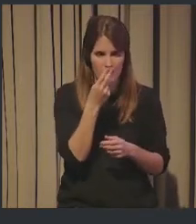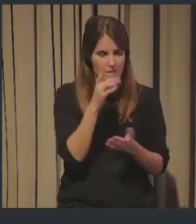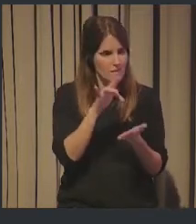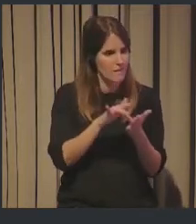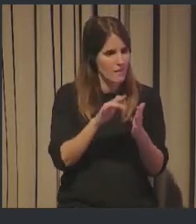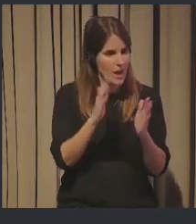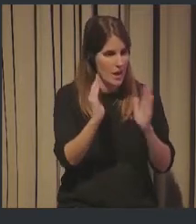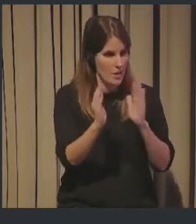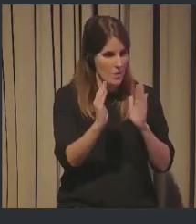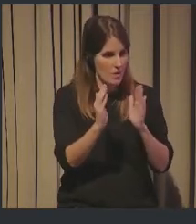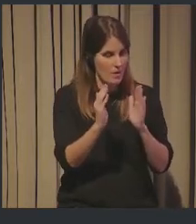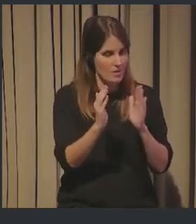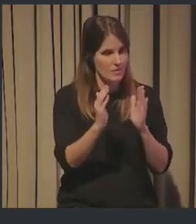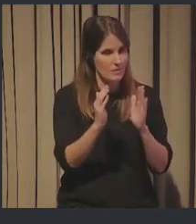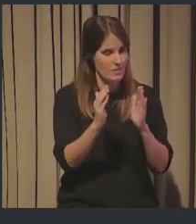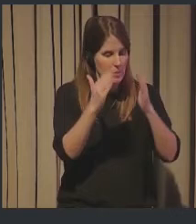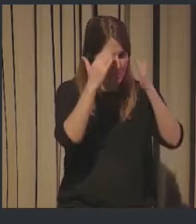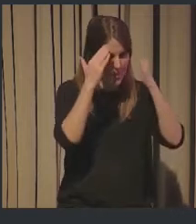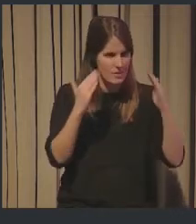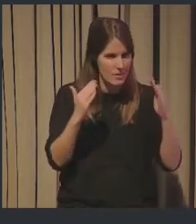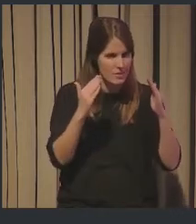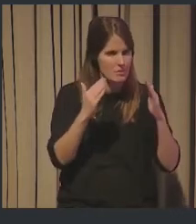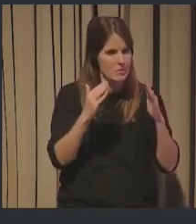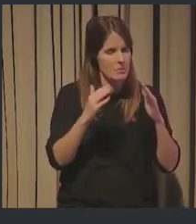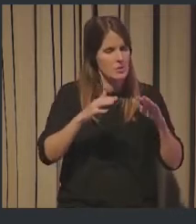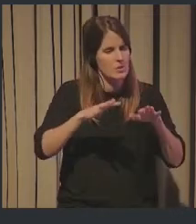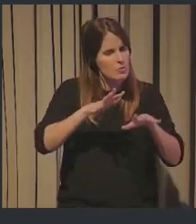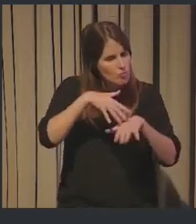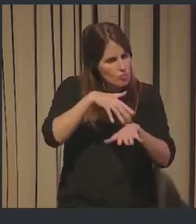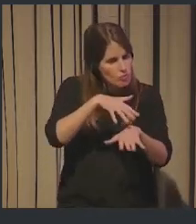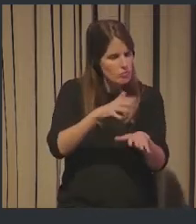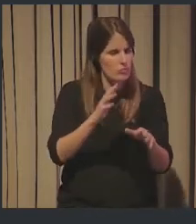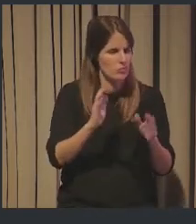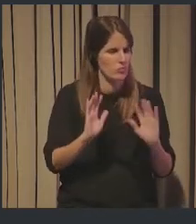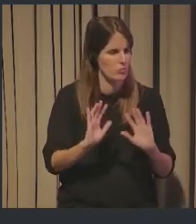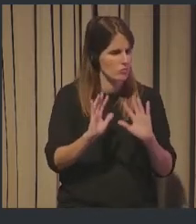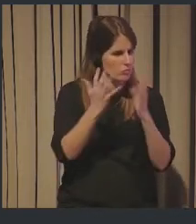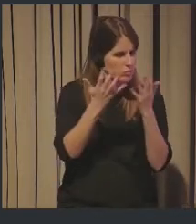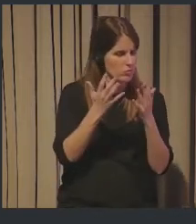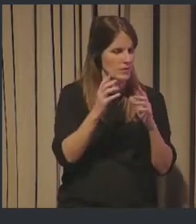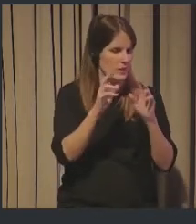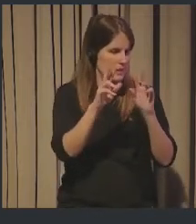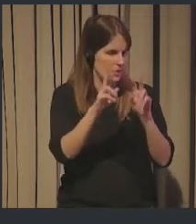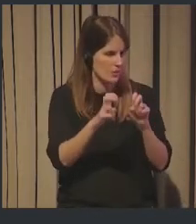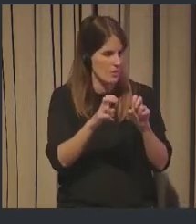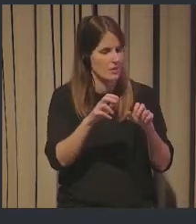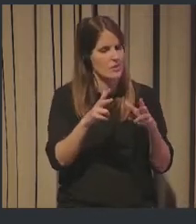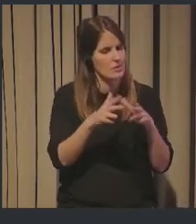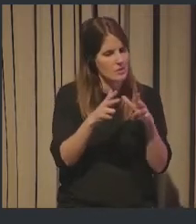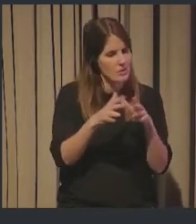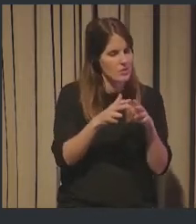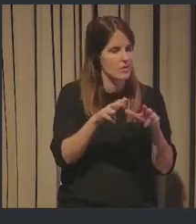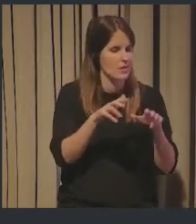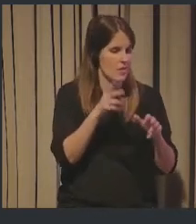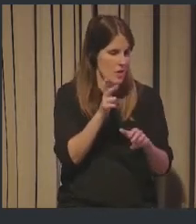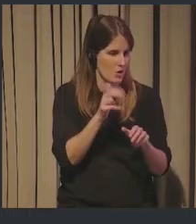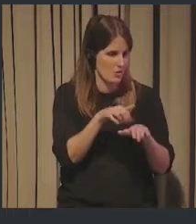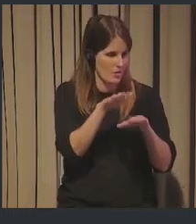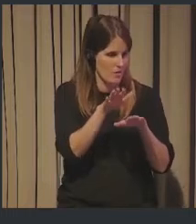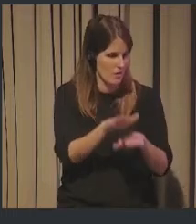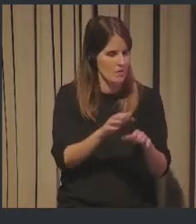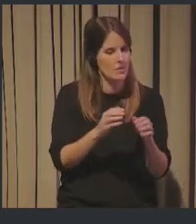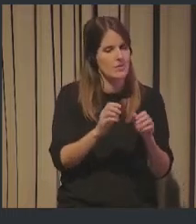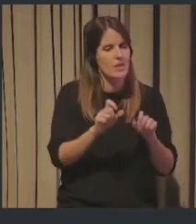produciendo por Vietnam, por los derechos civiles. Era el principio del movimiento ecológico. Teníamos todas estas cosas que